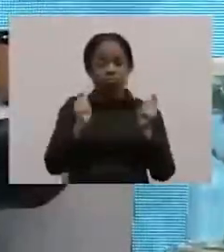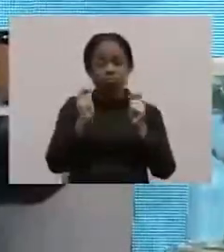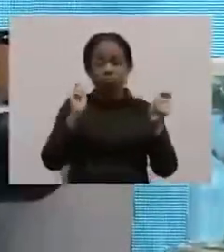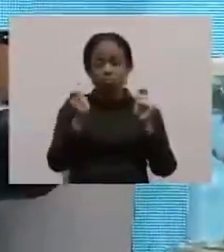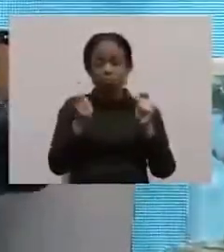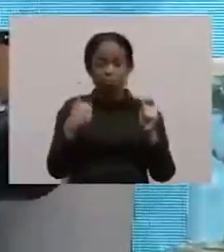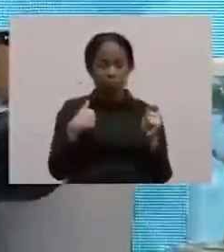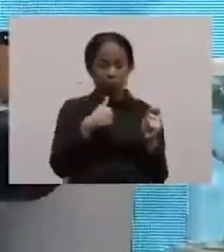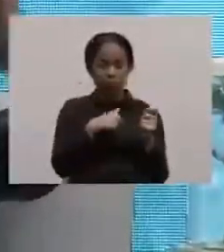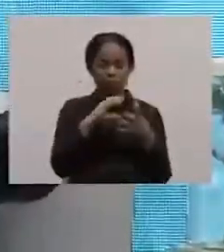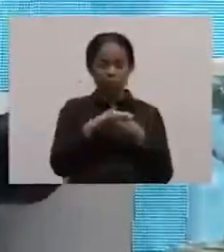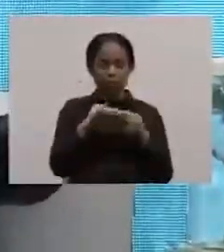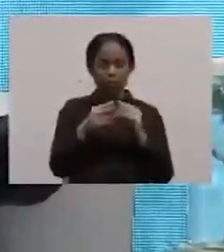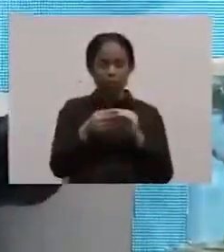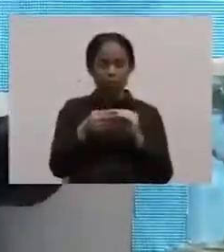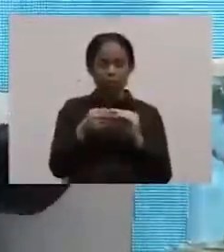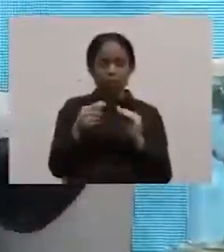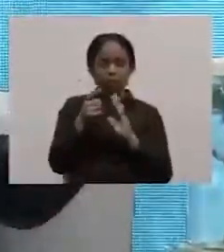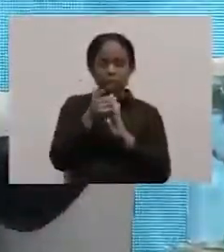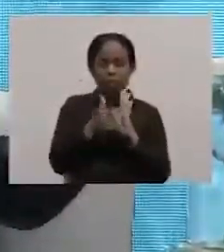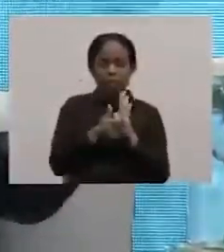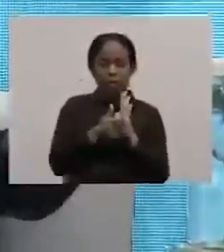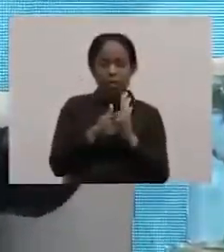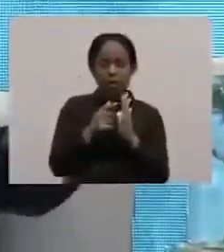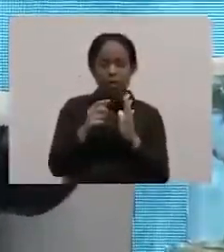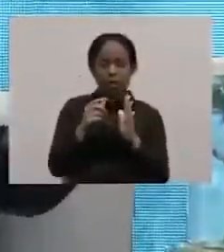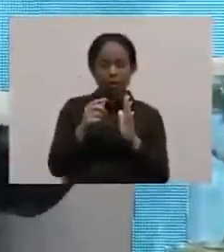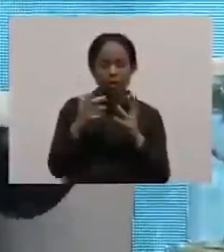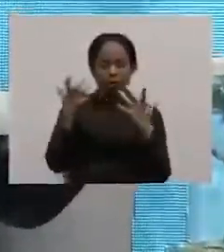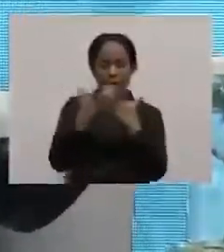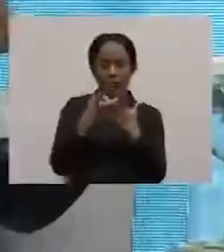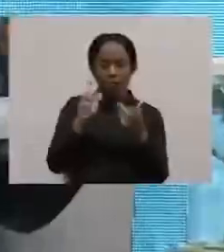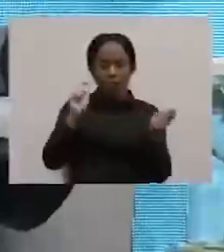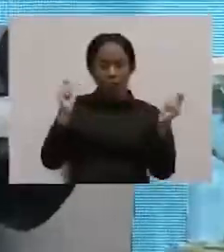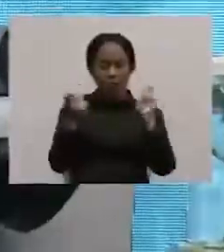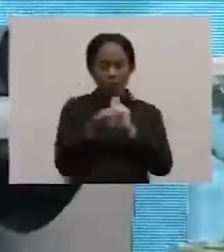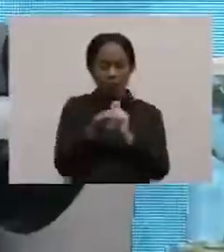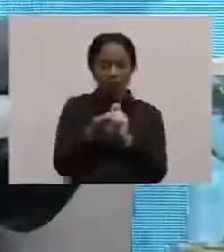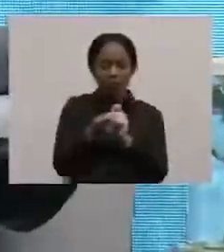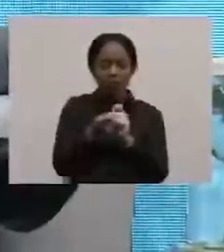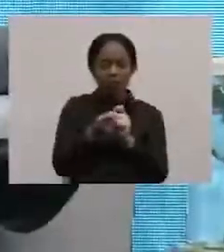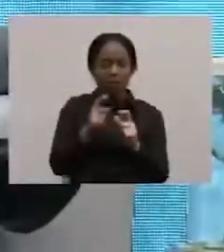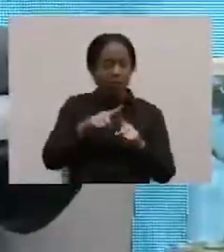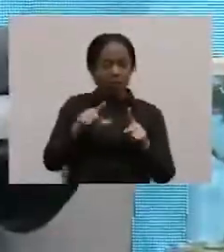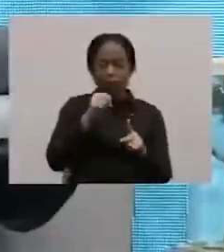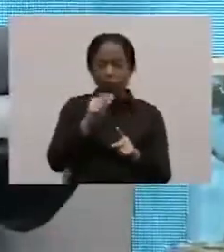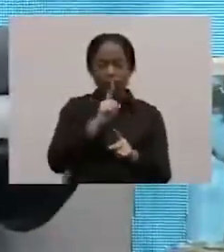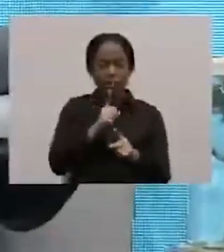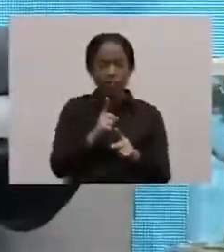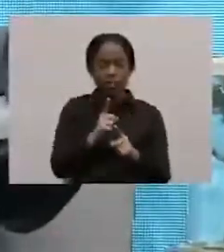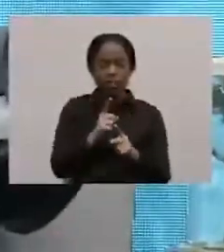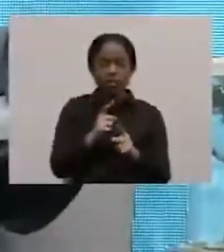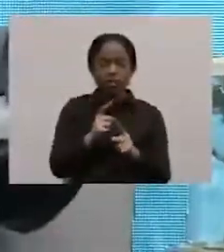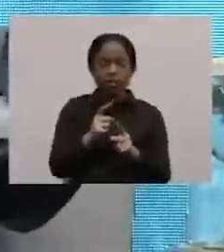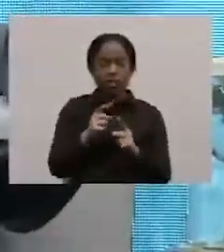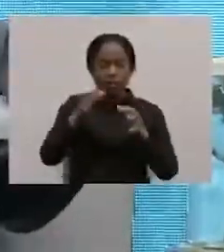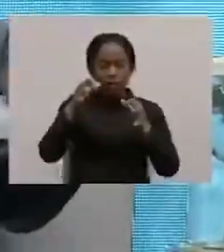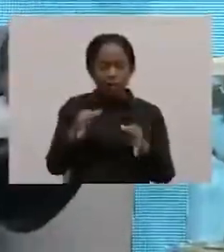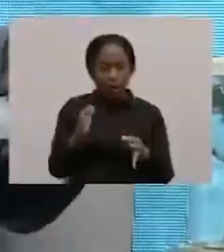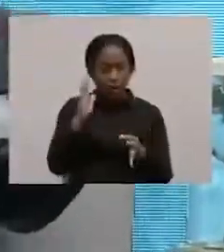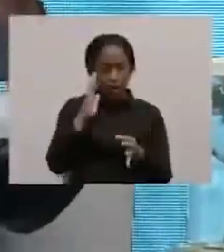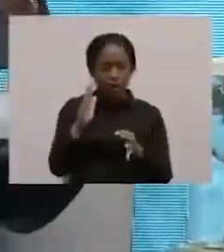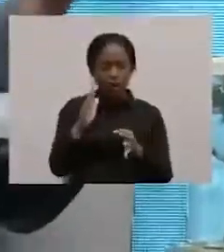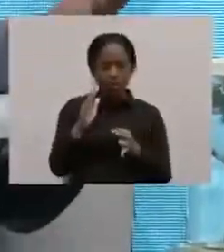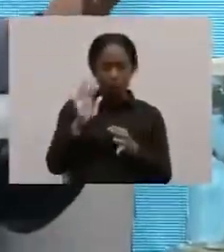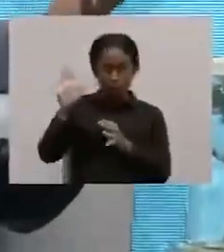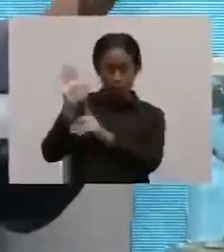dar el lujo de tener una ley electoral que no responda a ese cambio de época. Pero eso no va a ser, no va a ser una decisión que va a tomar la